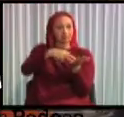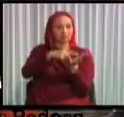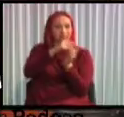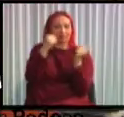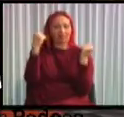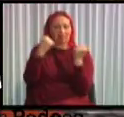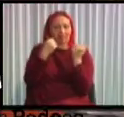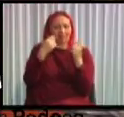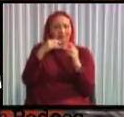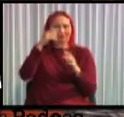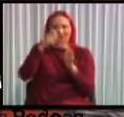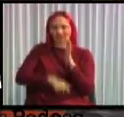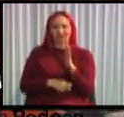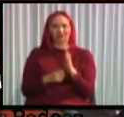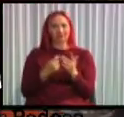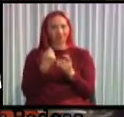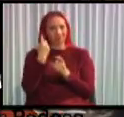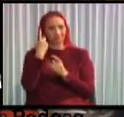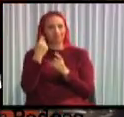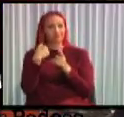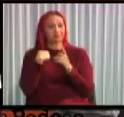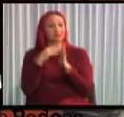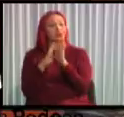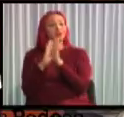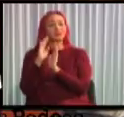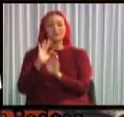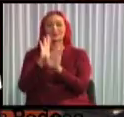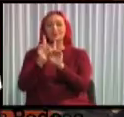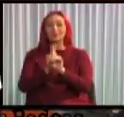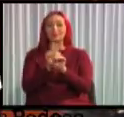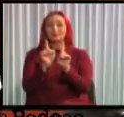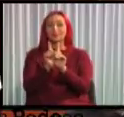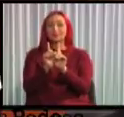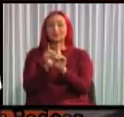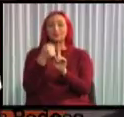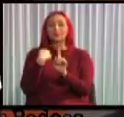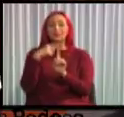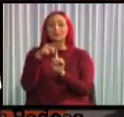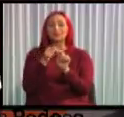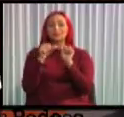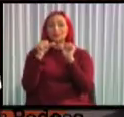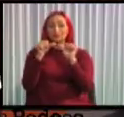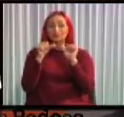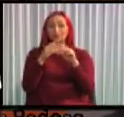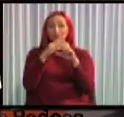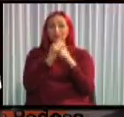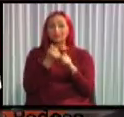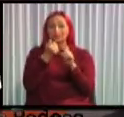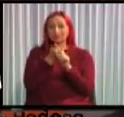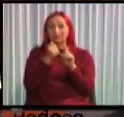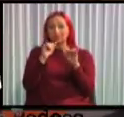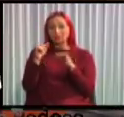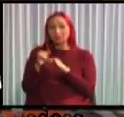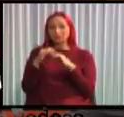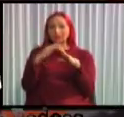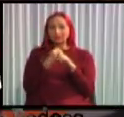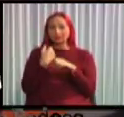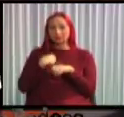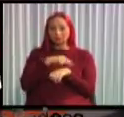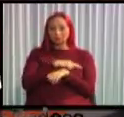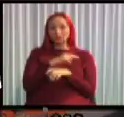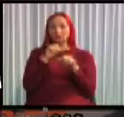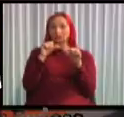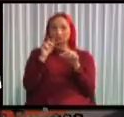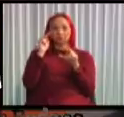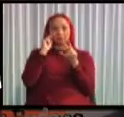tiesos, muy duros. Han evolucionado, claro, pero ellos continúan haciendo estos ejercicios que hacíamos nosotros y